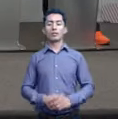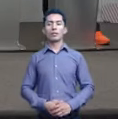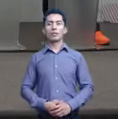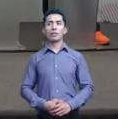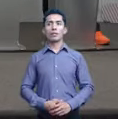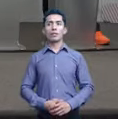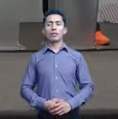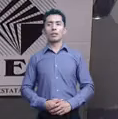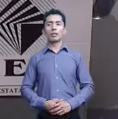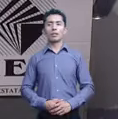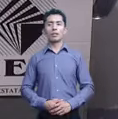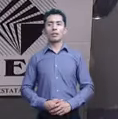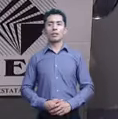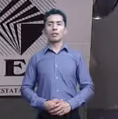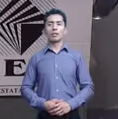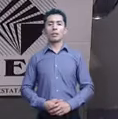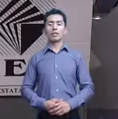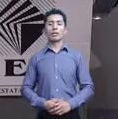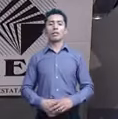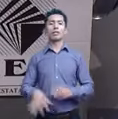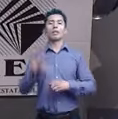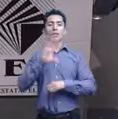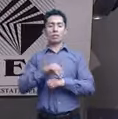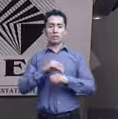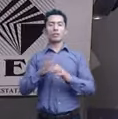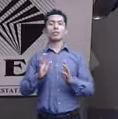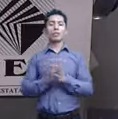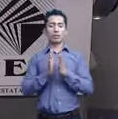Muy bien. Le doy la palabra